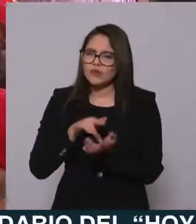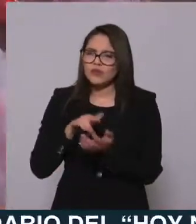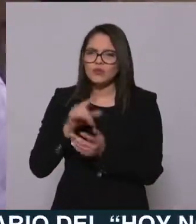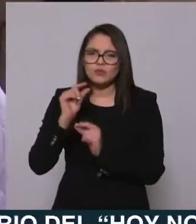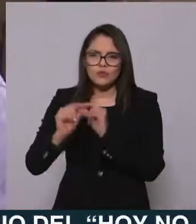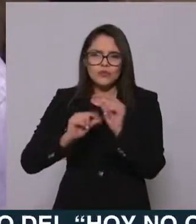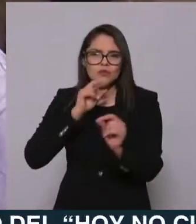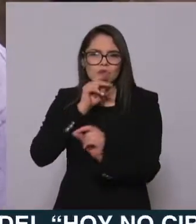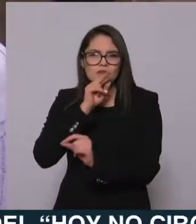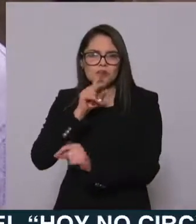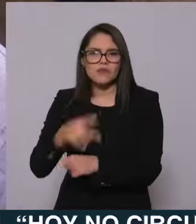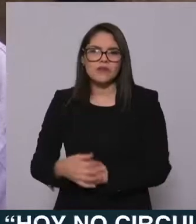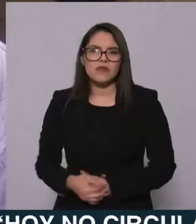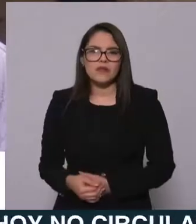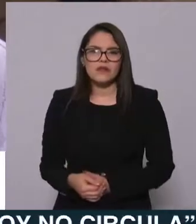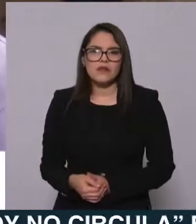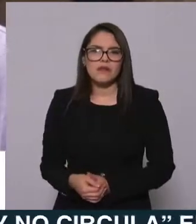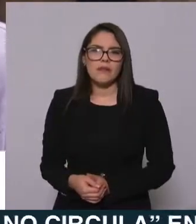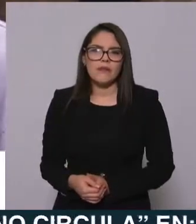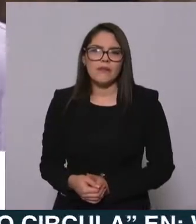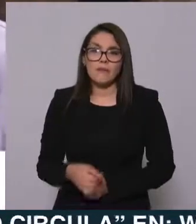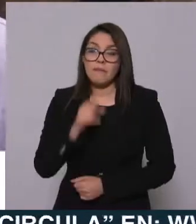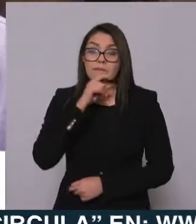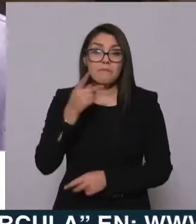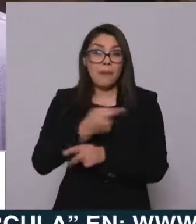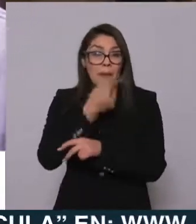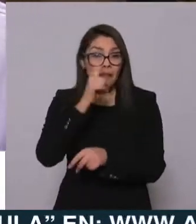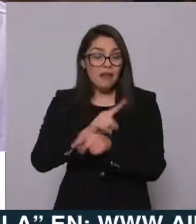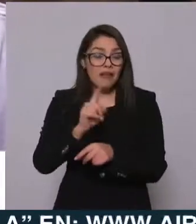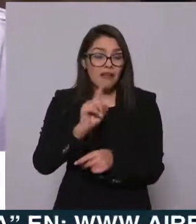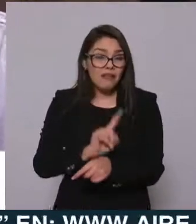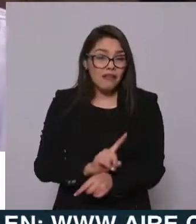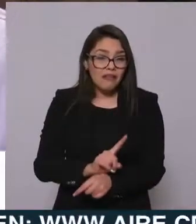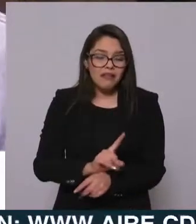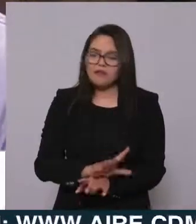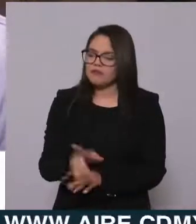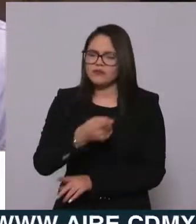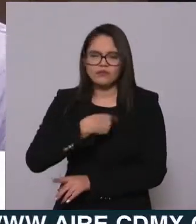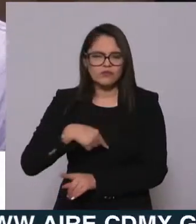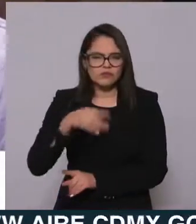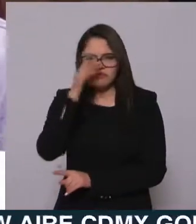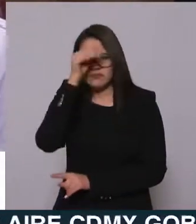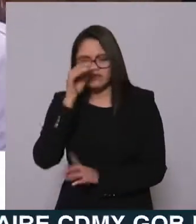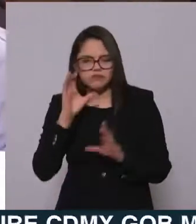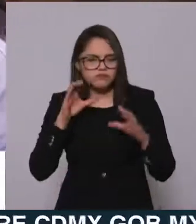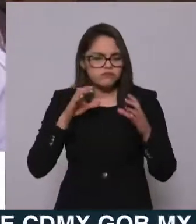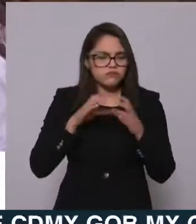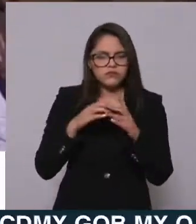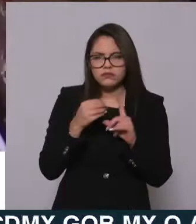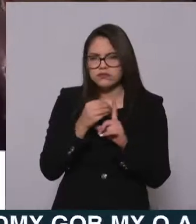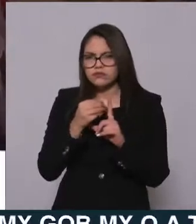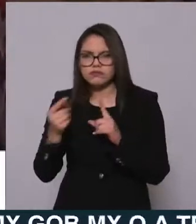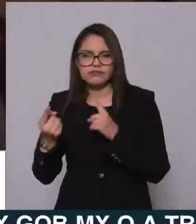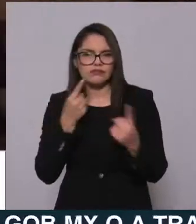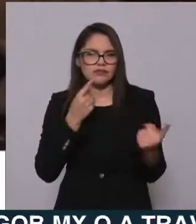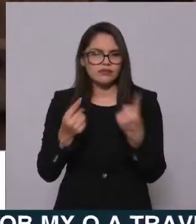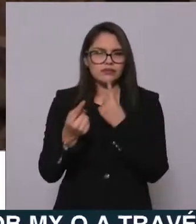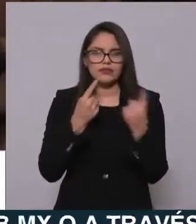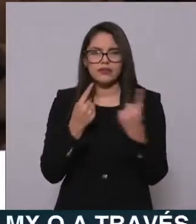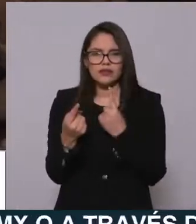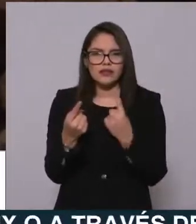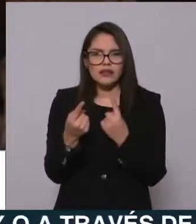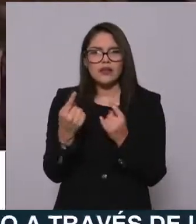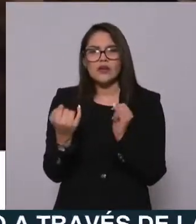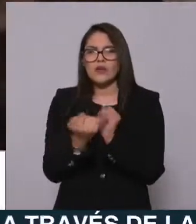casa. Todos nos organizamos, el primer día todos nos organizamos, tanto cuadrillas de trabajadores que vinieron a apoyarnos,